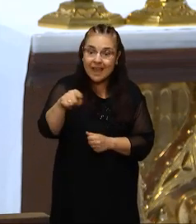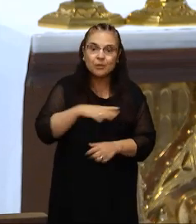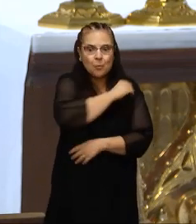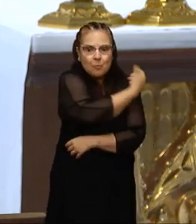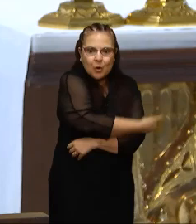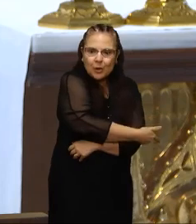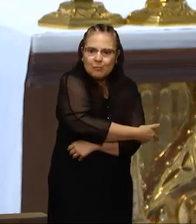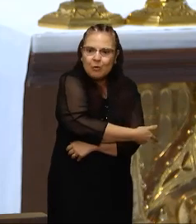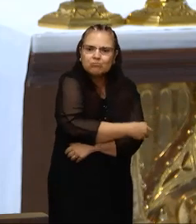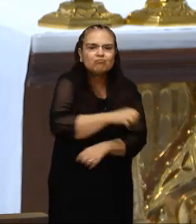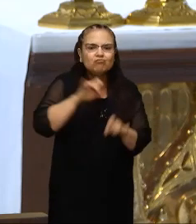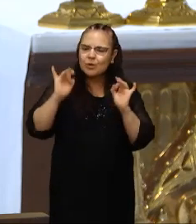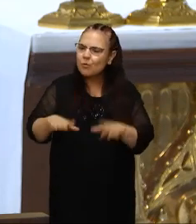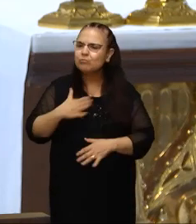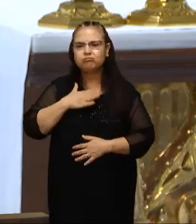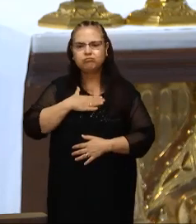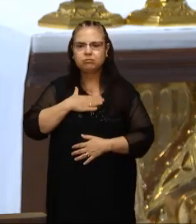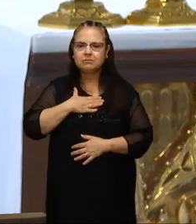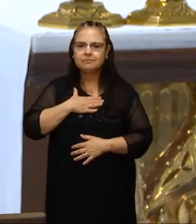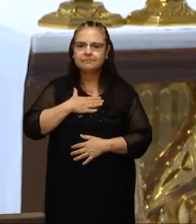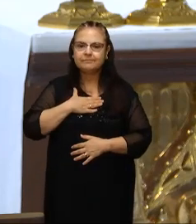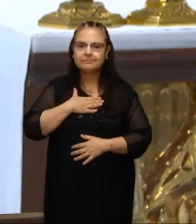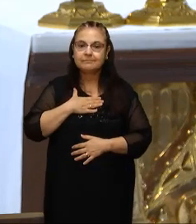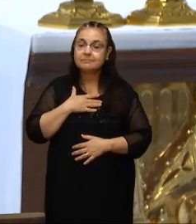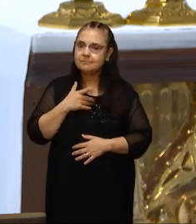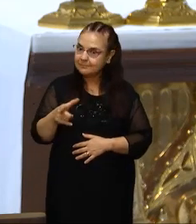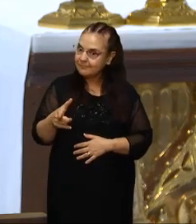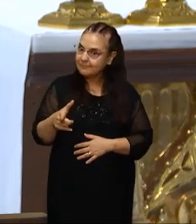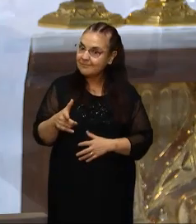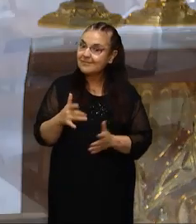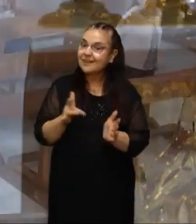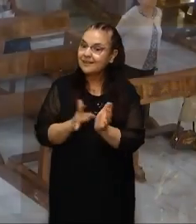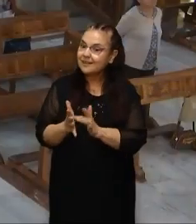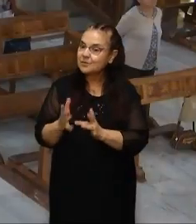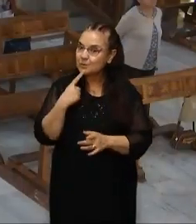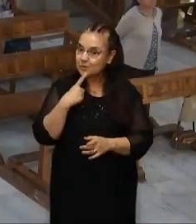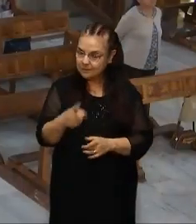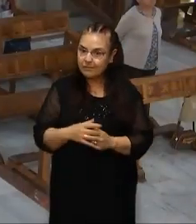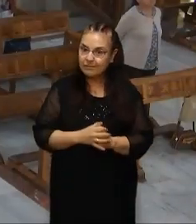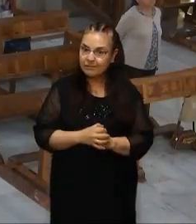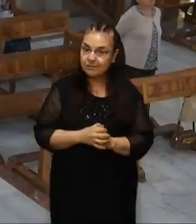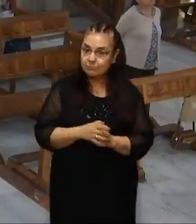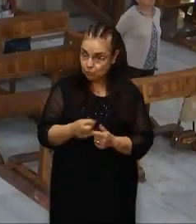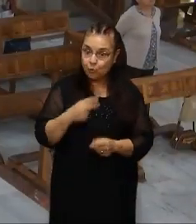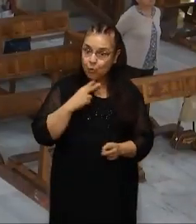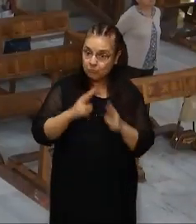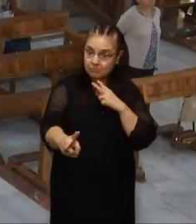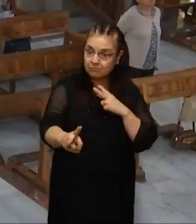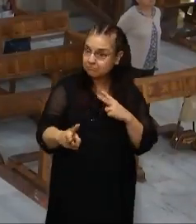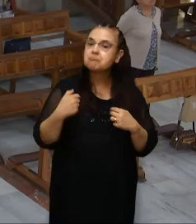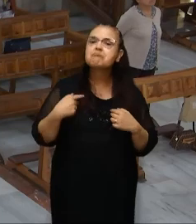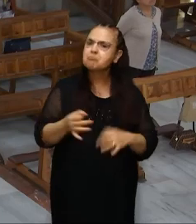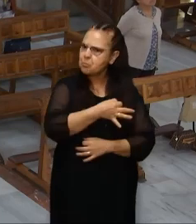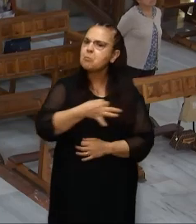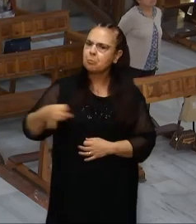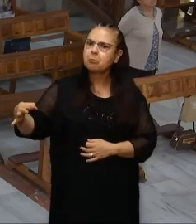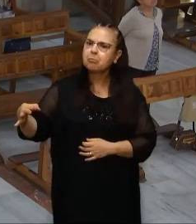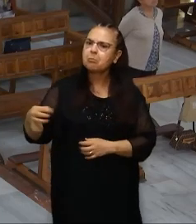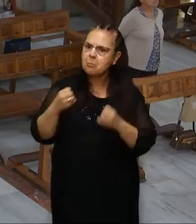prójimo como a ti mismo. Él le dijo: Has respondido